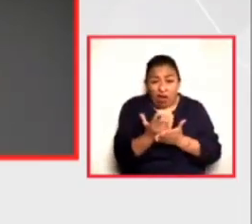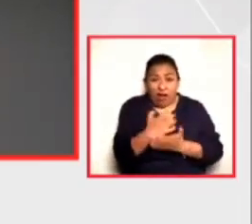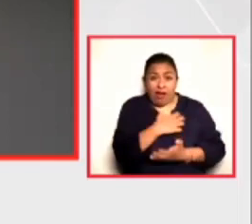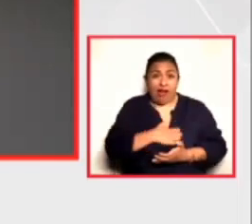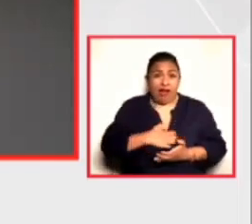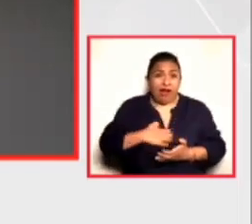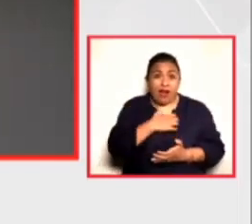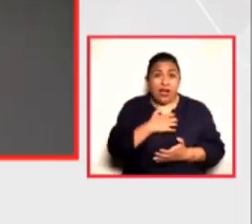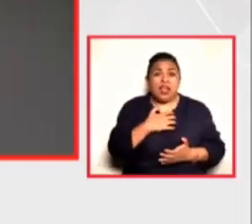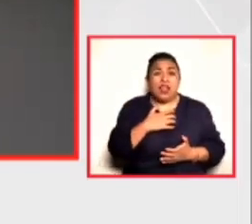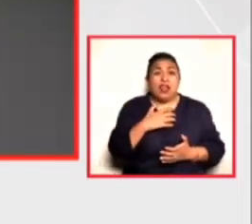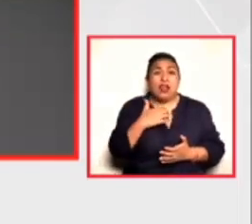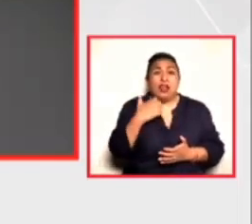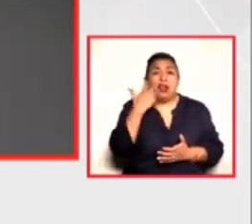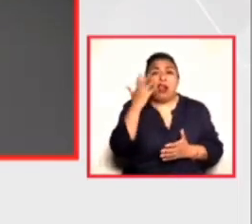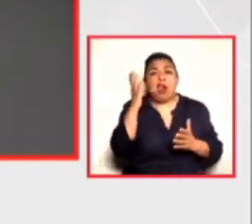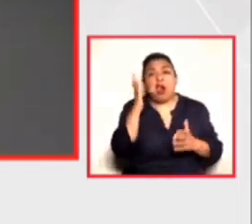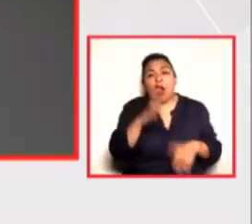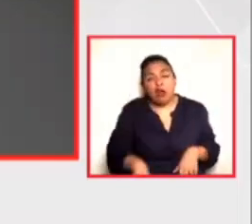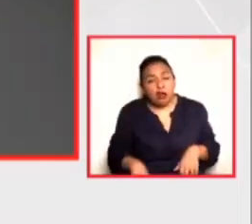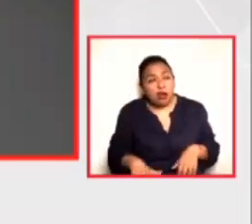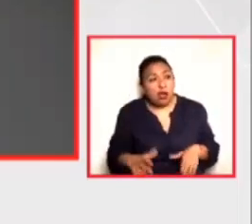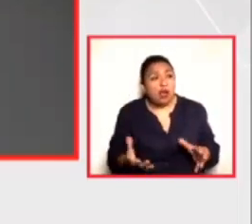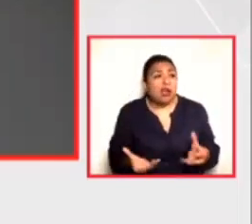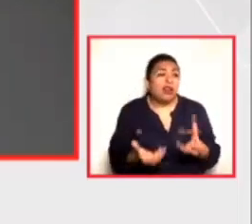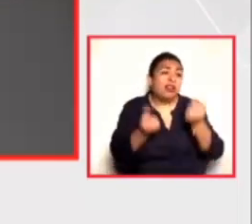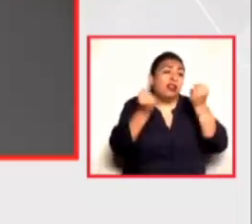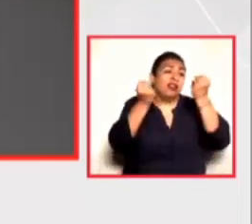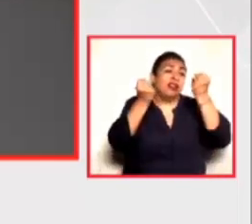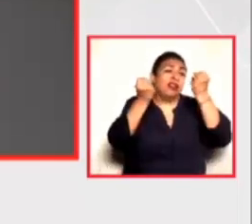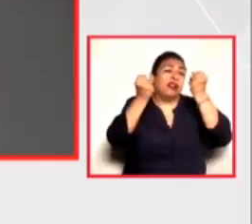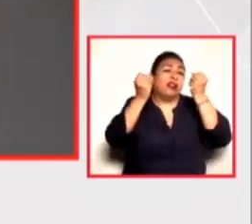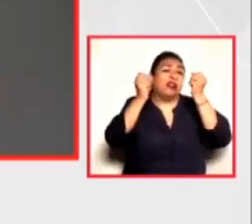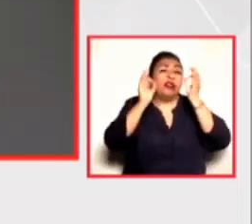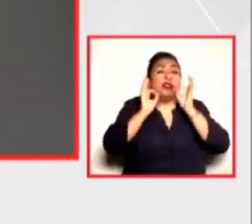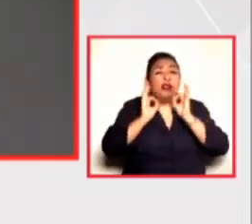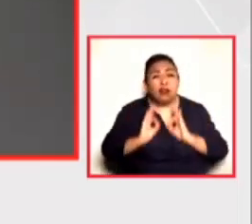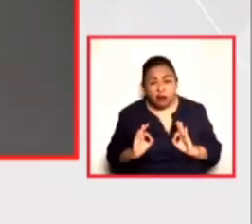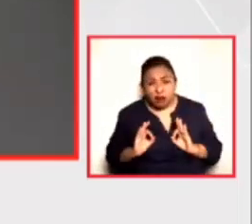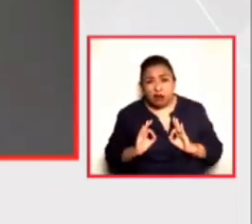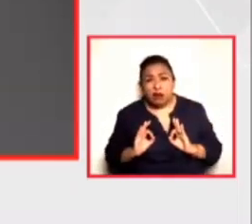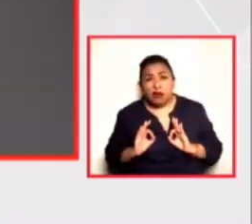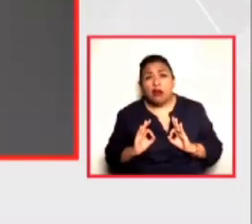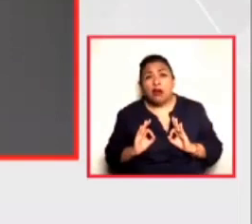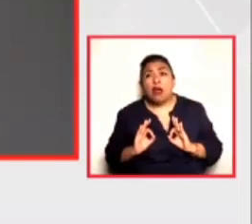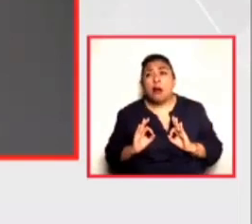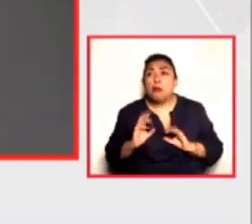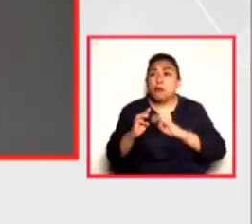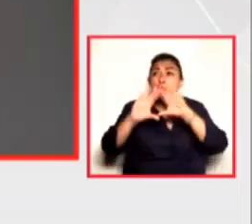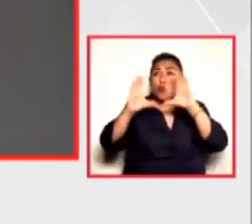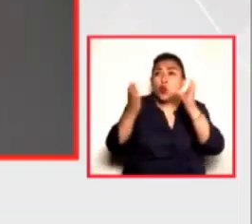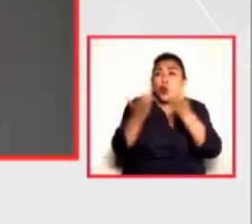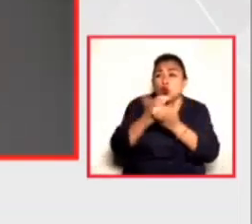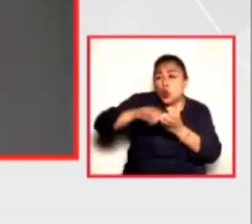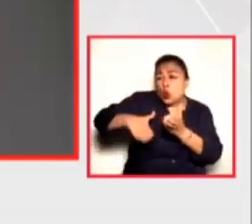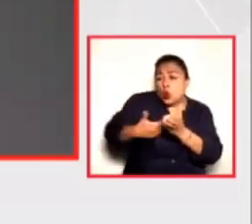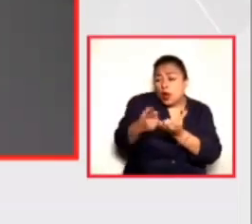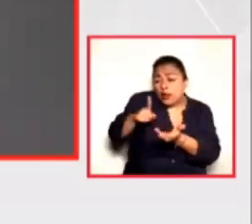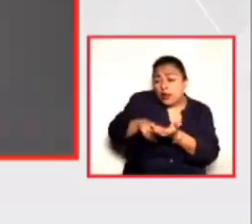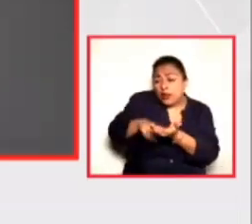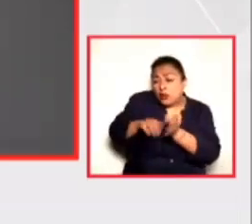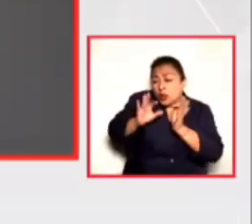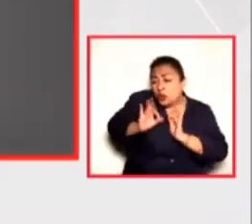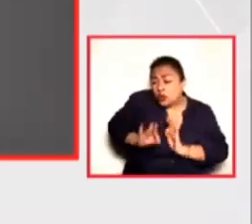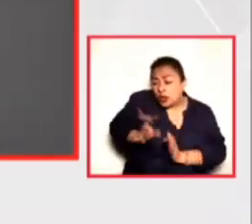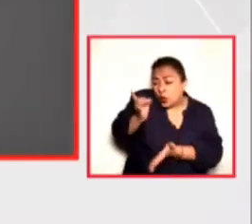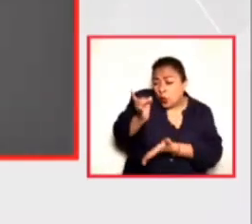desgana y te salvas ahora y te llenas de calma y reservas del mundo solo un rincón tranquilo y